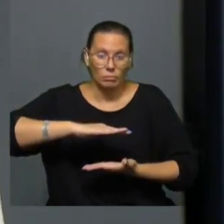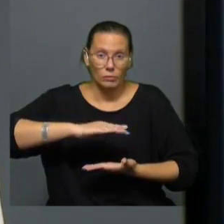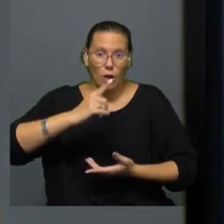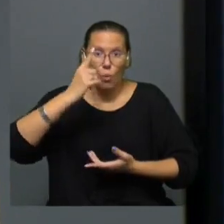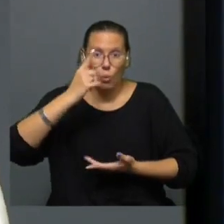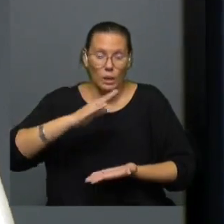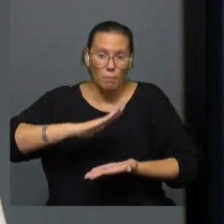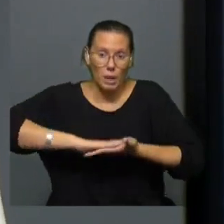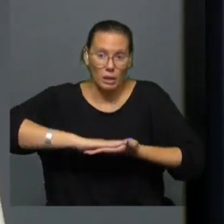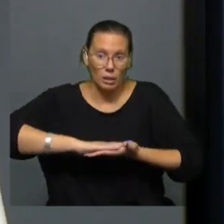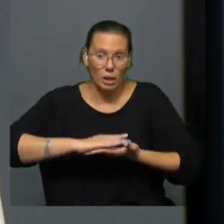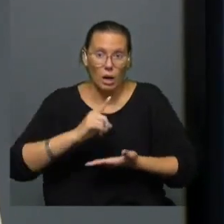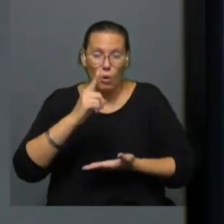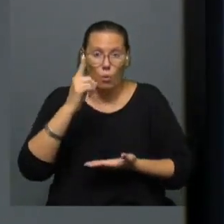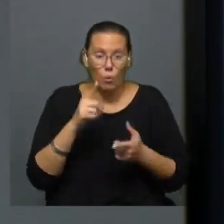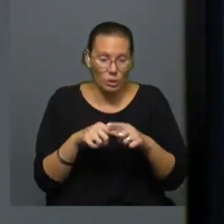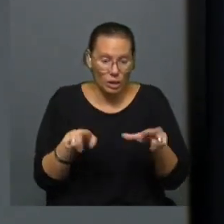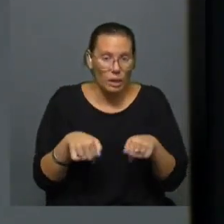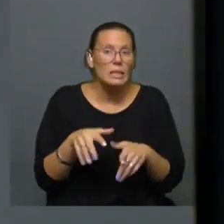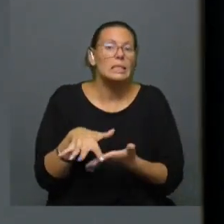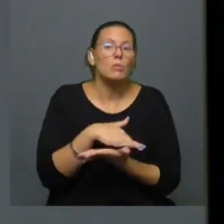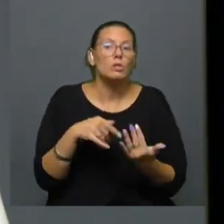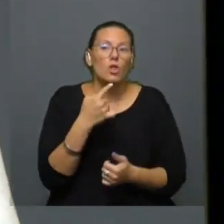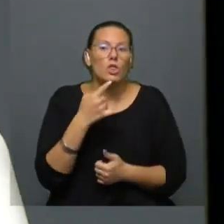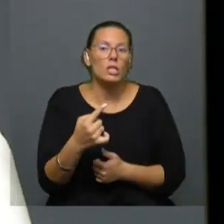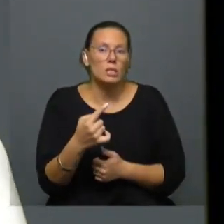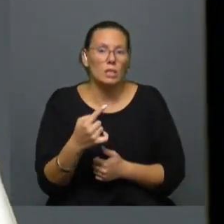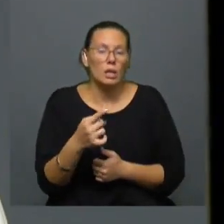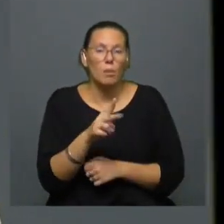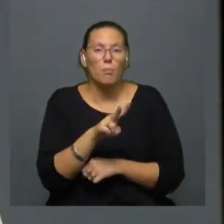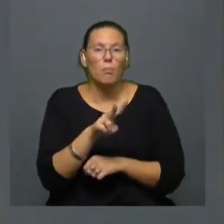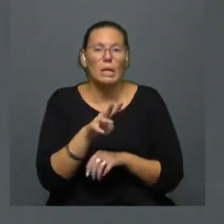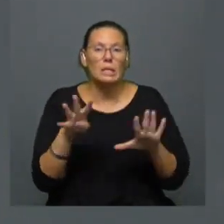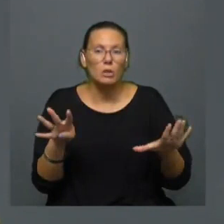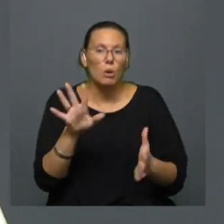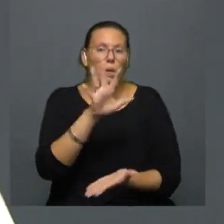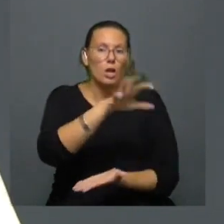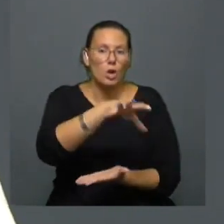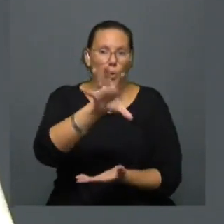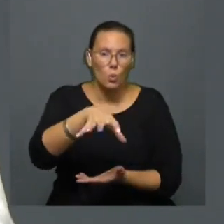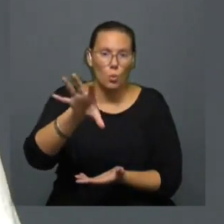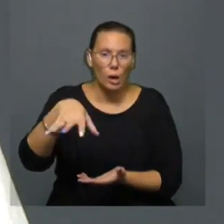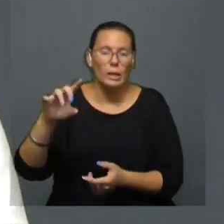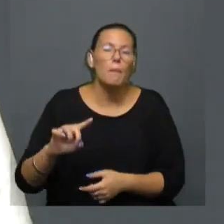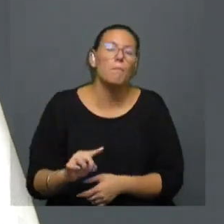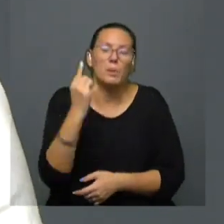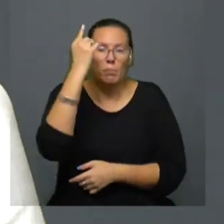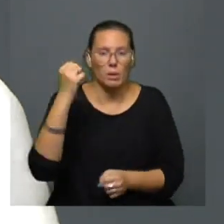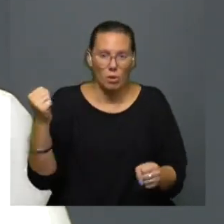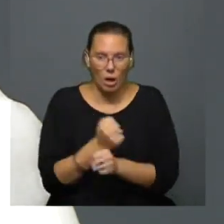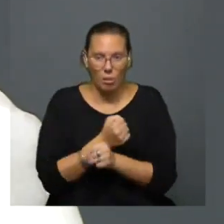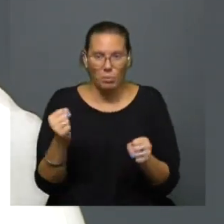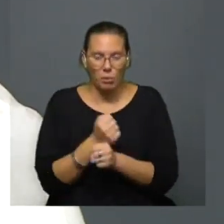una marca, que tienen una reseña allí de lo que pasó allí. Esos 29 lugares que fueron los primeros aprobados en la